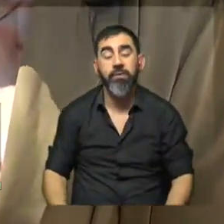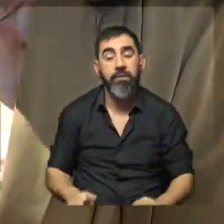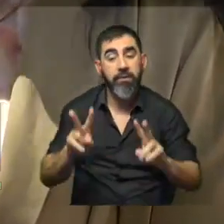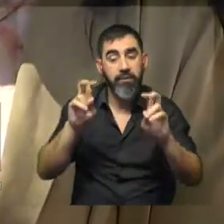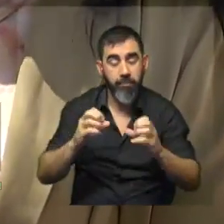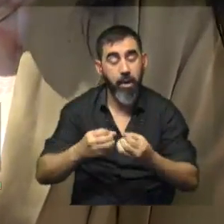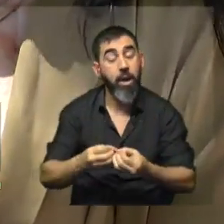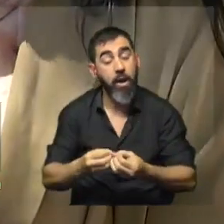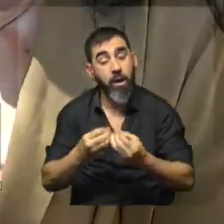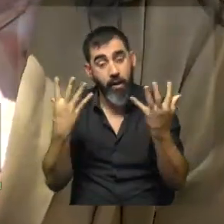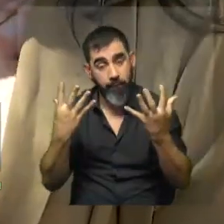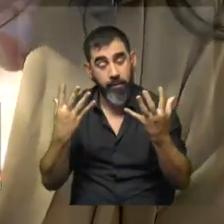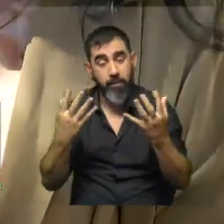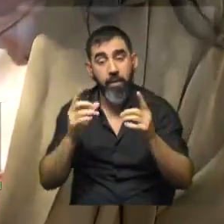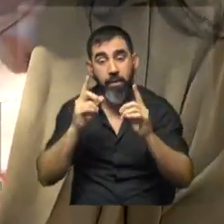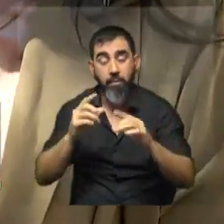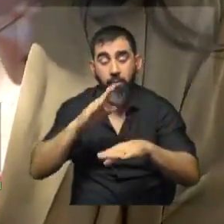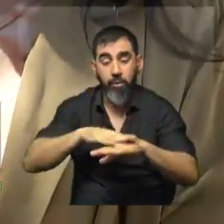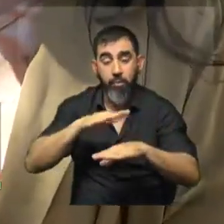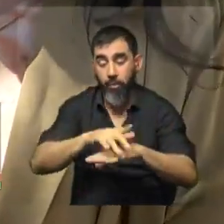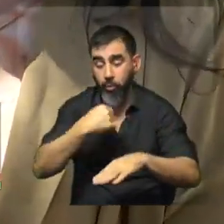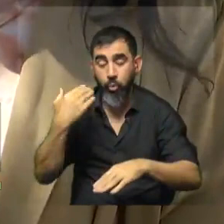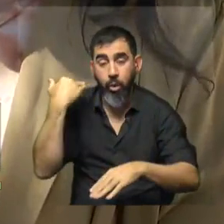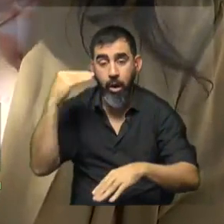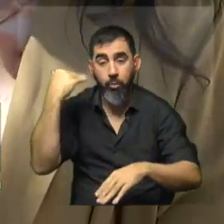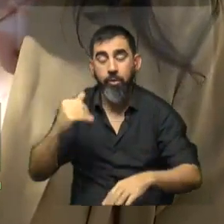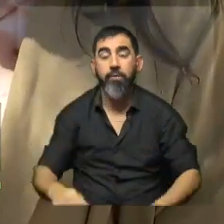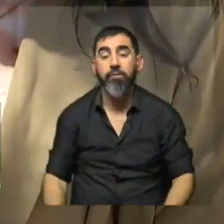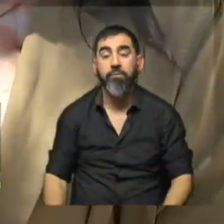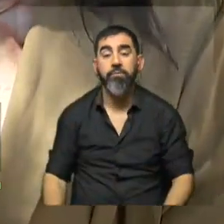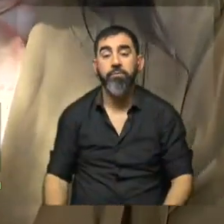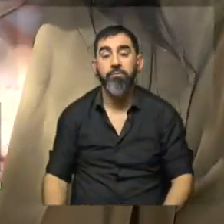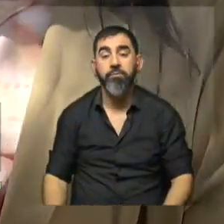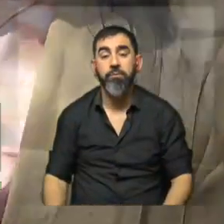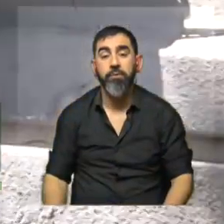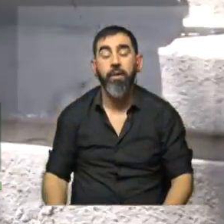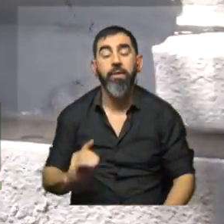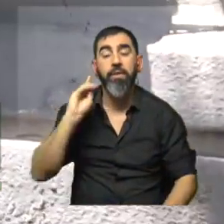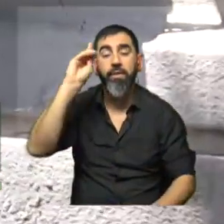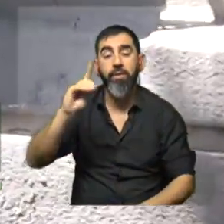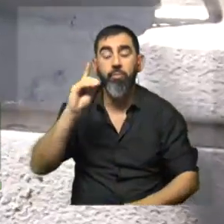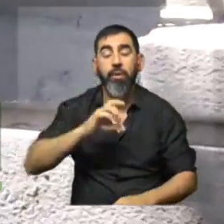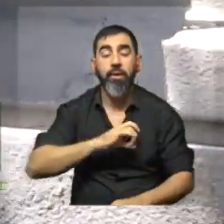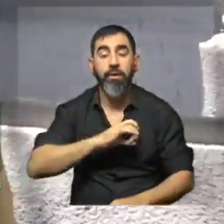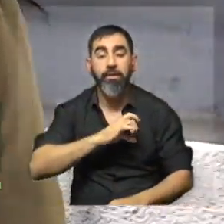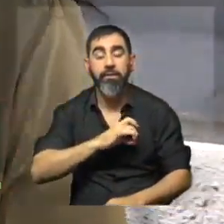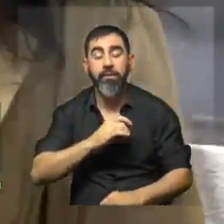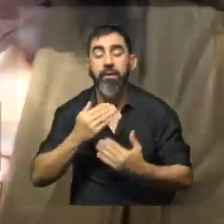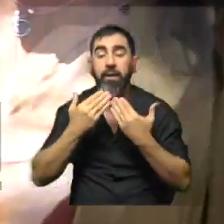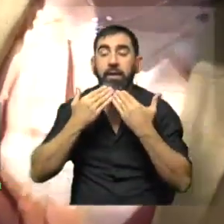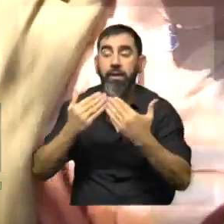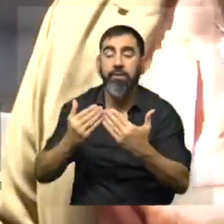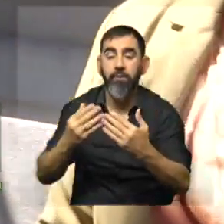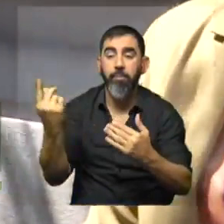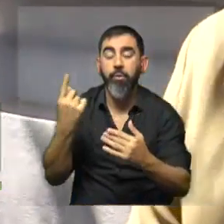son gravísimos y de los que tenemos que hacernos cargo como autoridad. Diputada Carolina Marzán, del Frente Parlamentario contra el Hambre y la Malnutrición de Chile, le